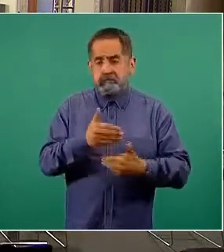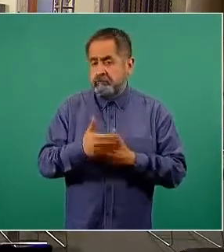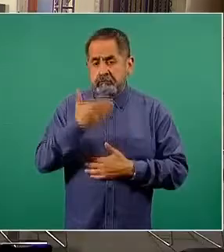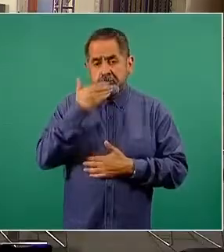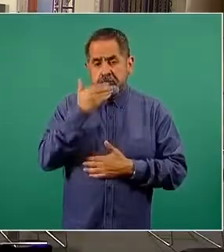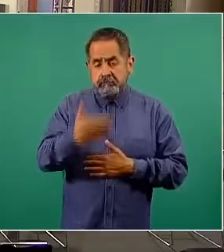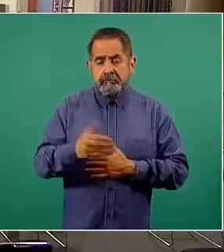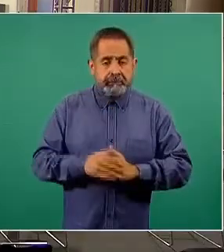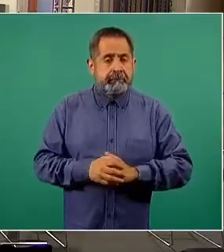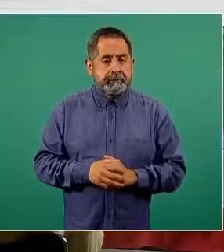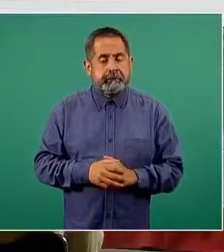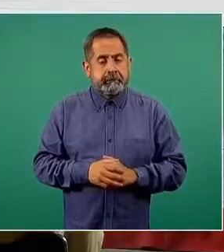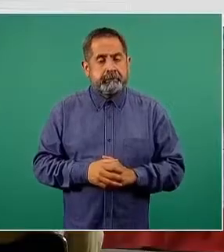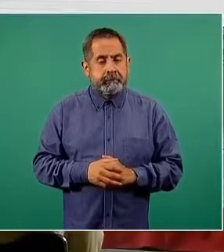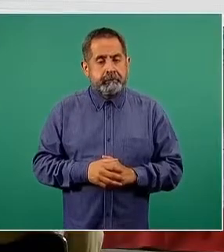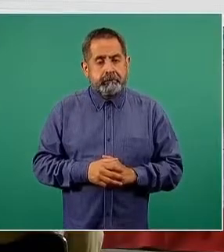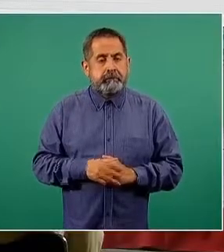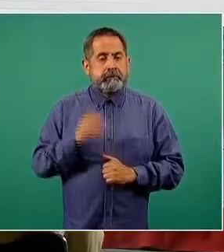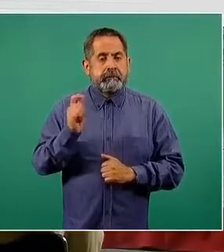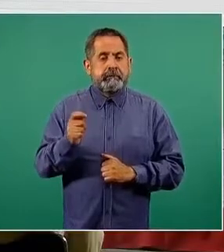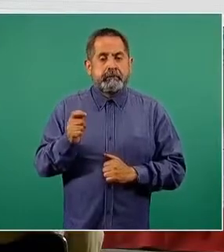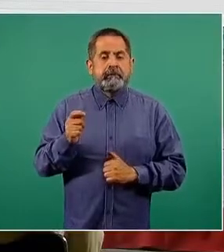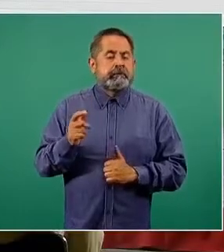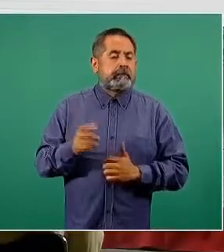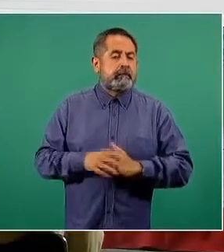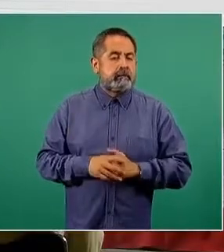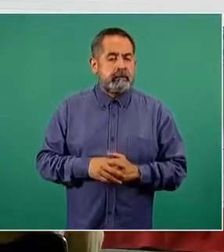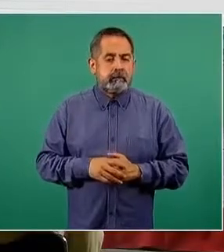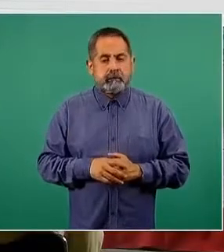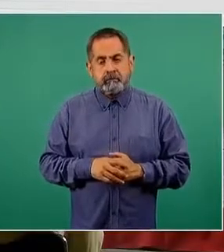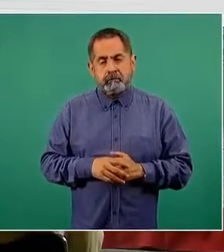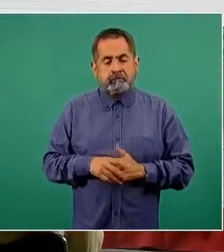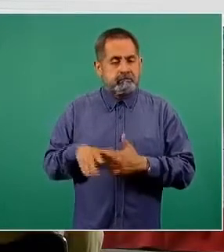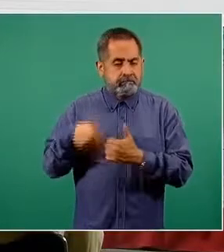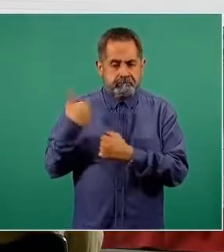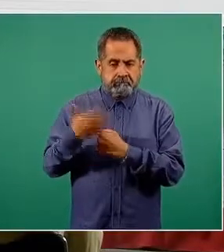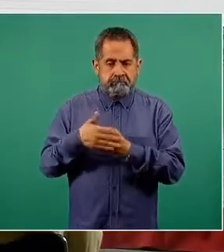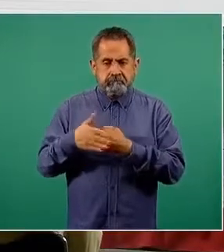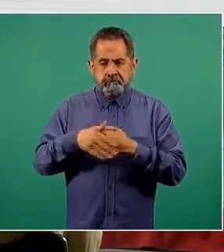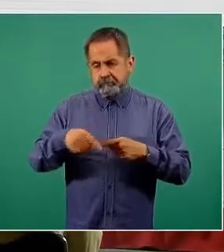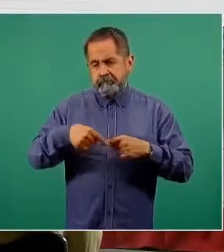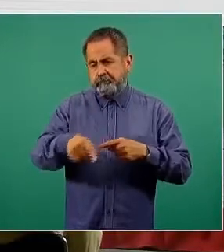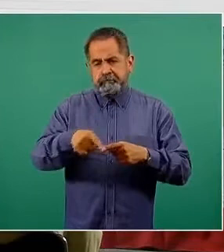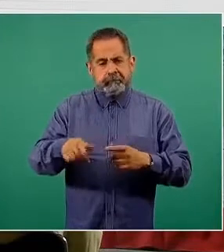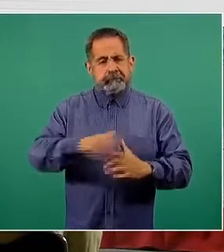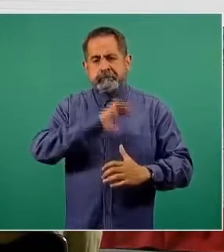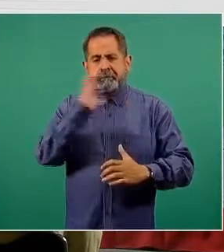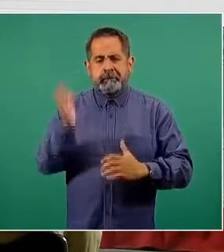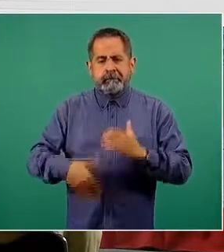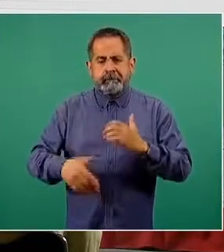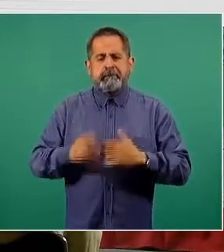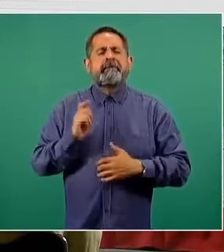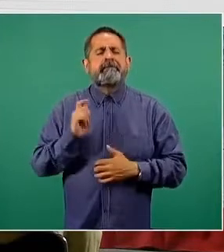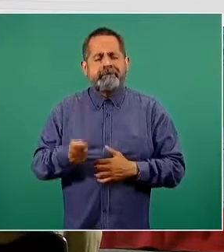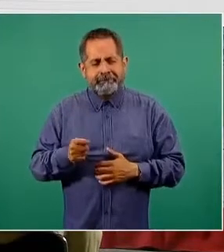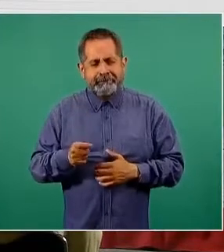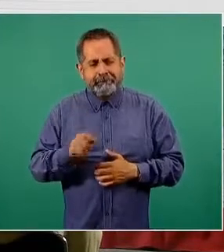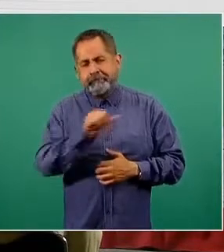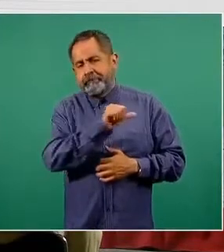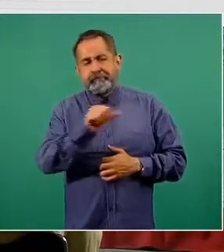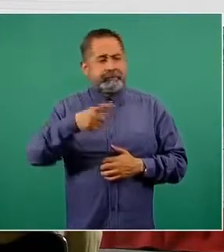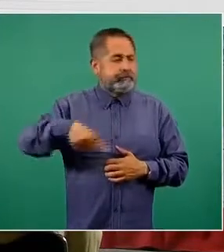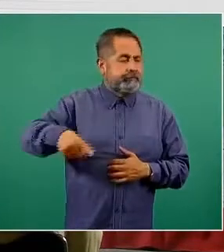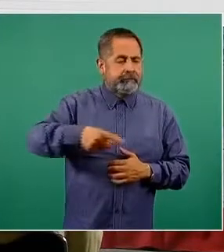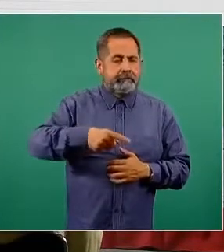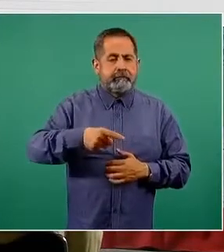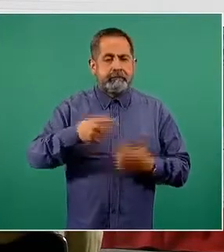vacunación, y estamos ya muy próximos a terminar el ciclo de vacunación del